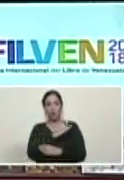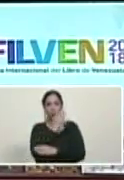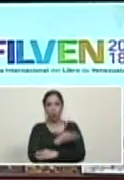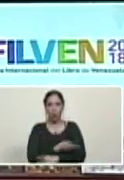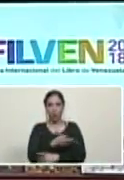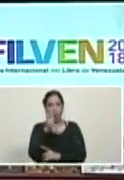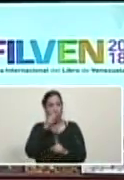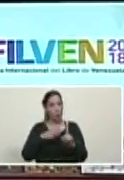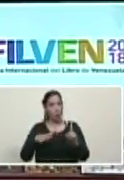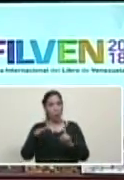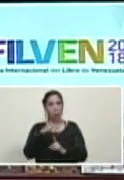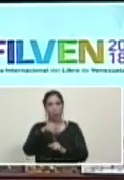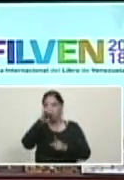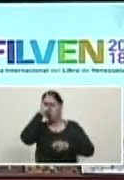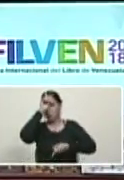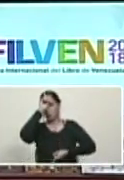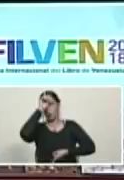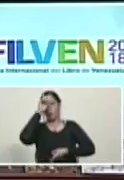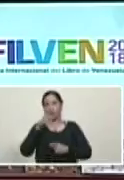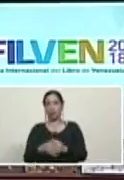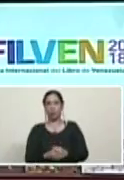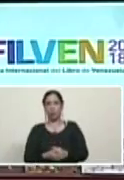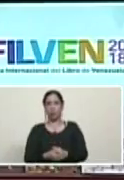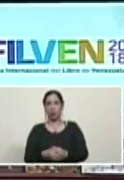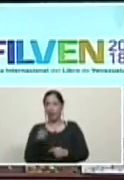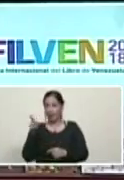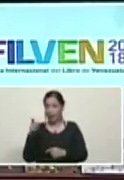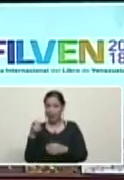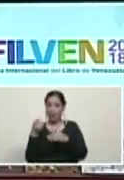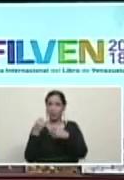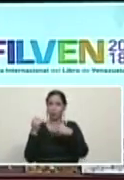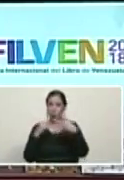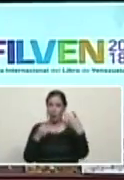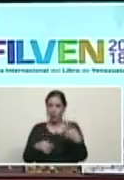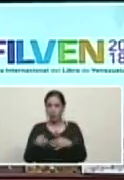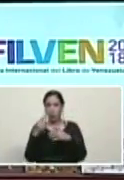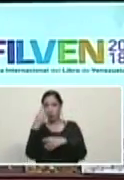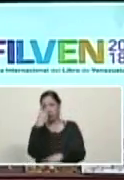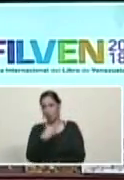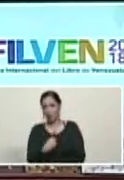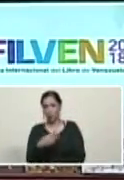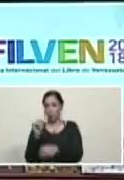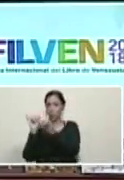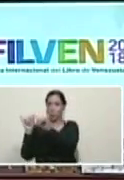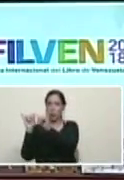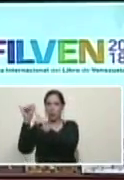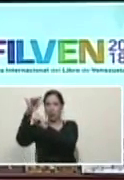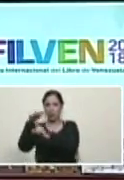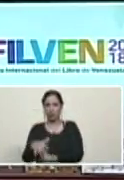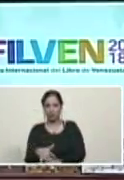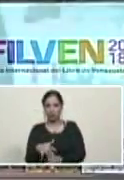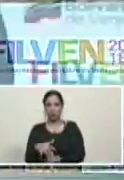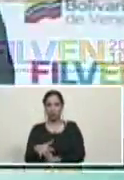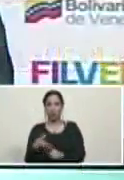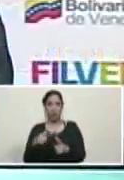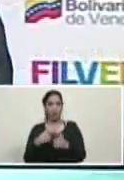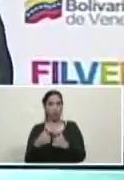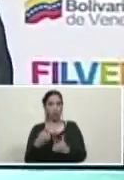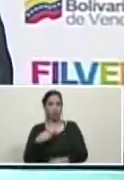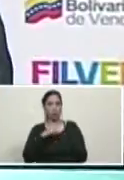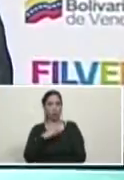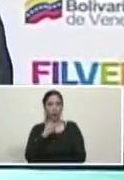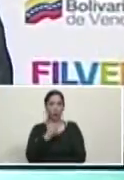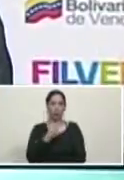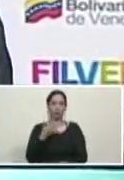es instrumento ciego de su propia destrucción. Dijéramos nosotros hoy una guaraja.